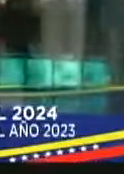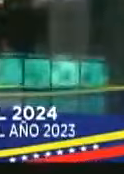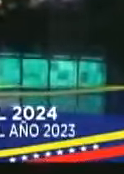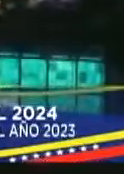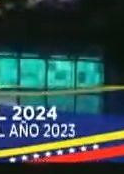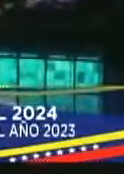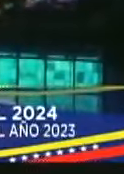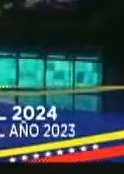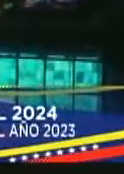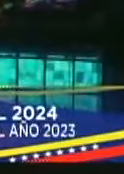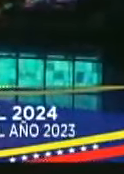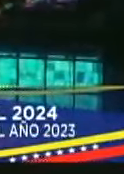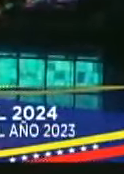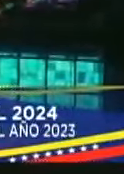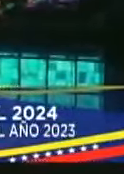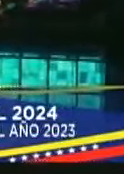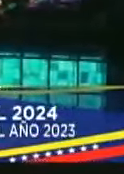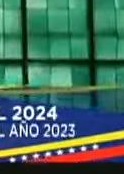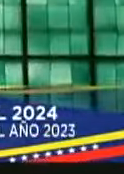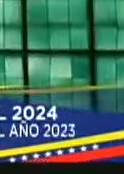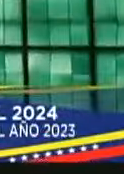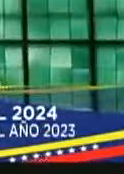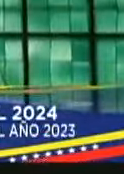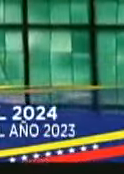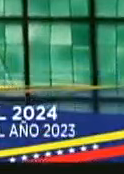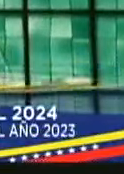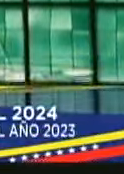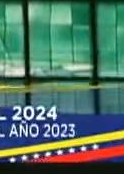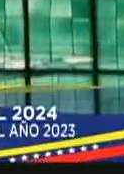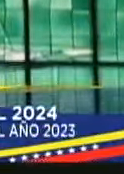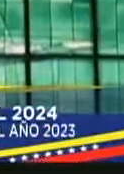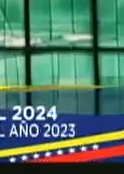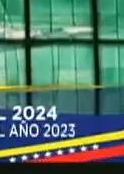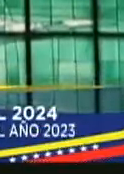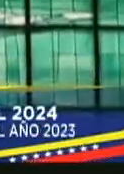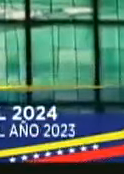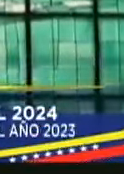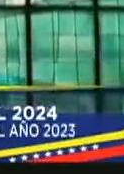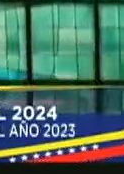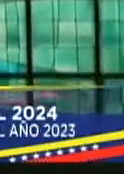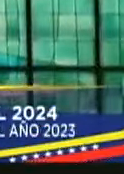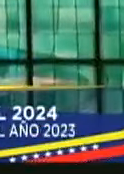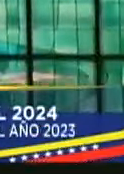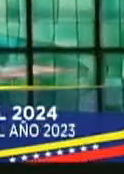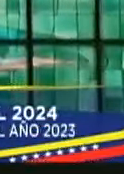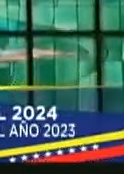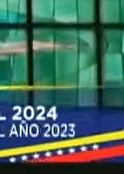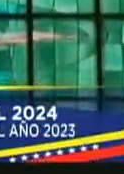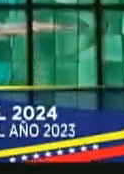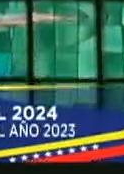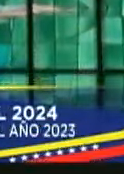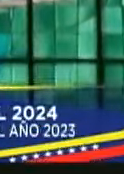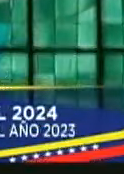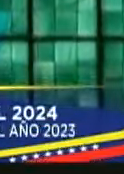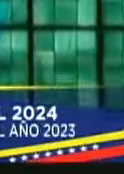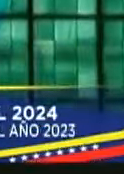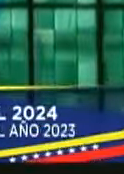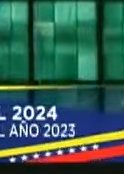Maduro Moros, que inicia el recorrido para darle apertura al año